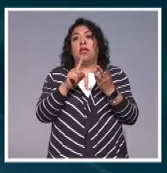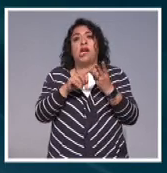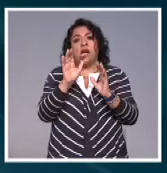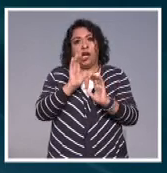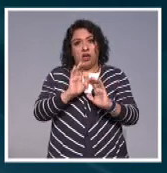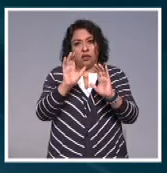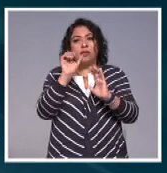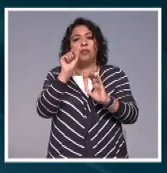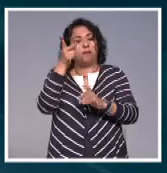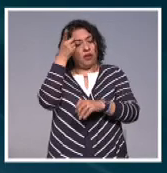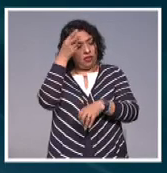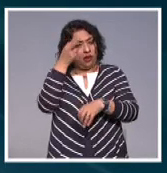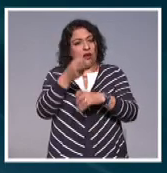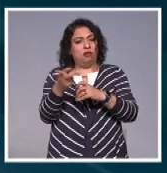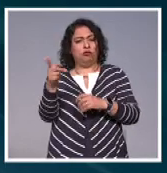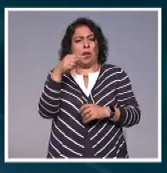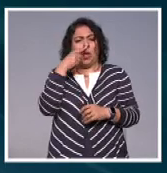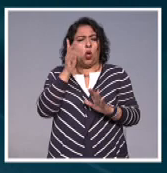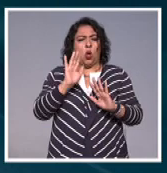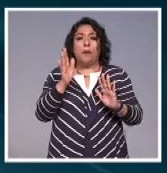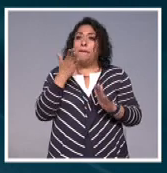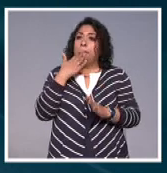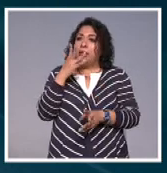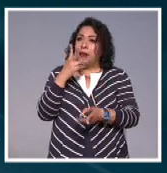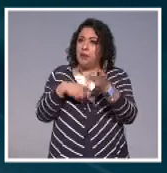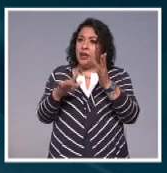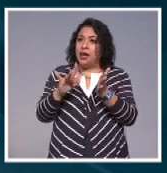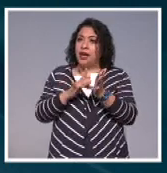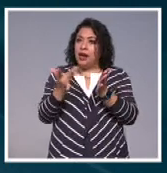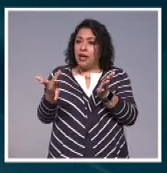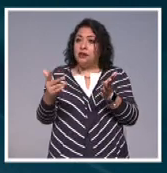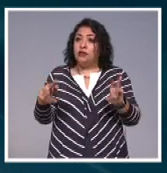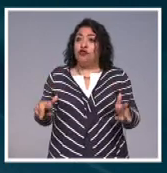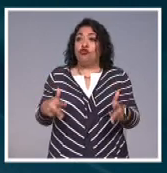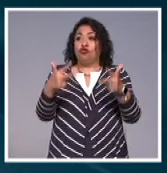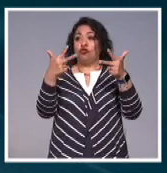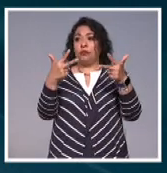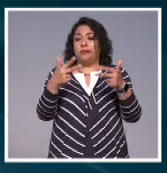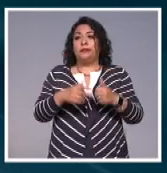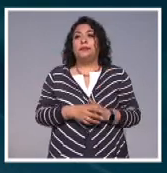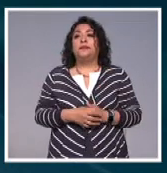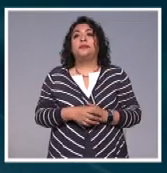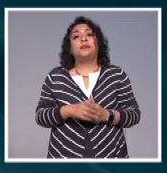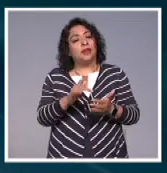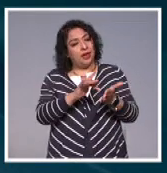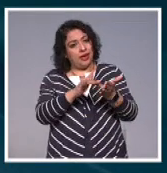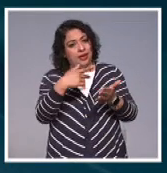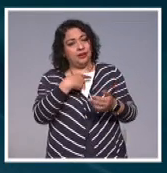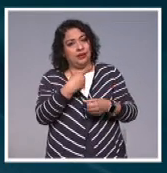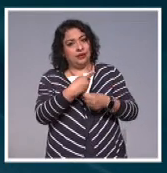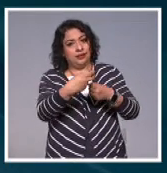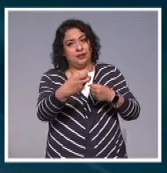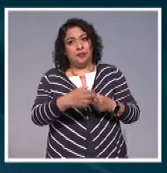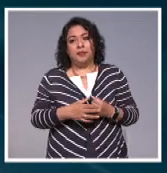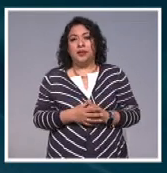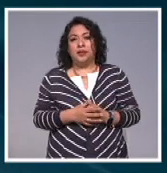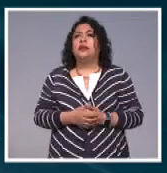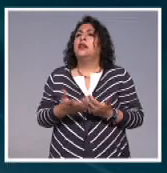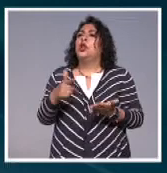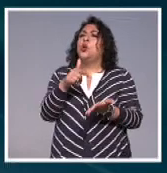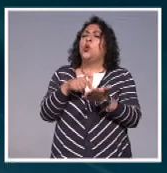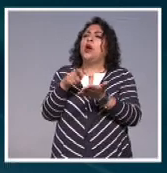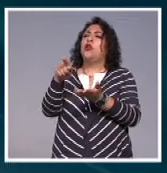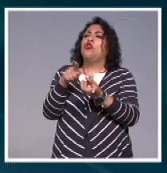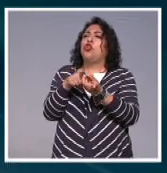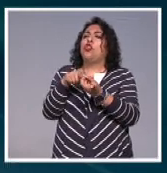de ello, también es directora. Bienvenida, Diana, gracias por venir tan lejos al programa. Muchas gracias por la invitación. ¿Dónde estás,